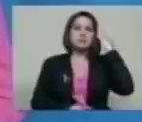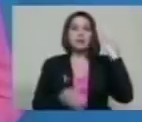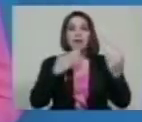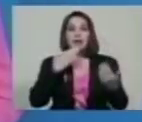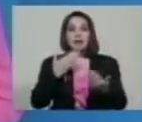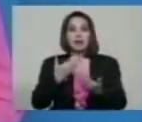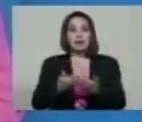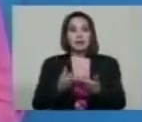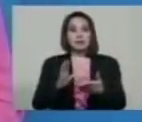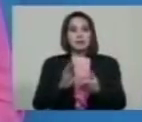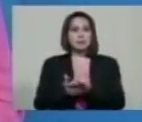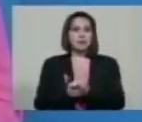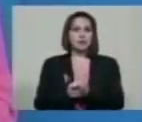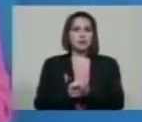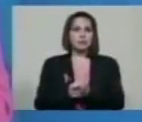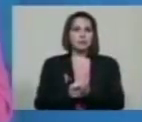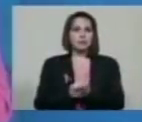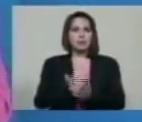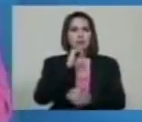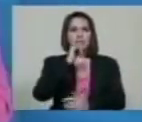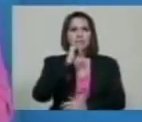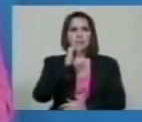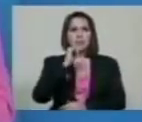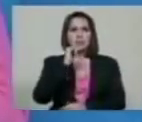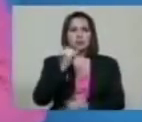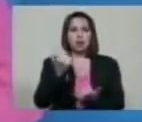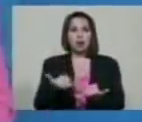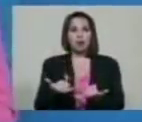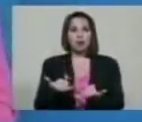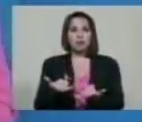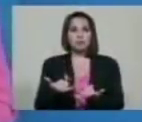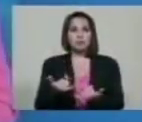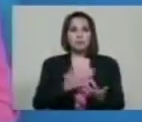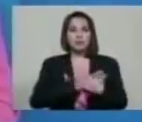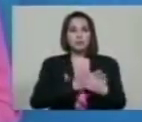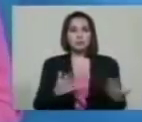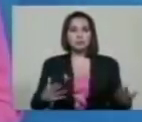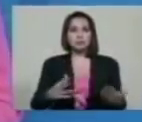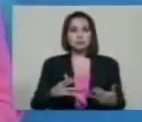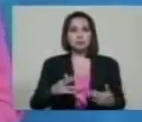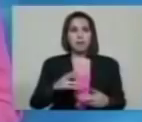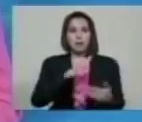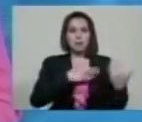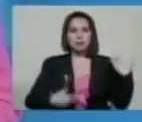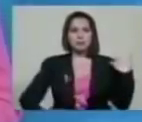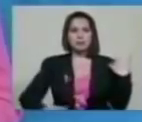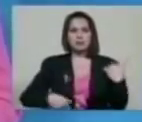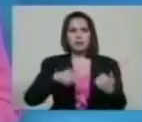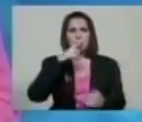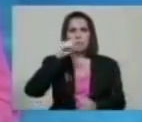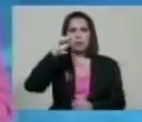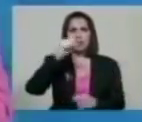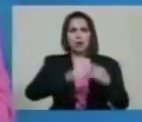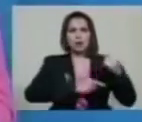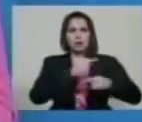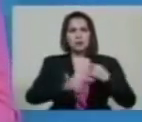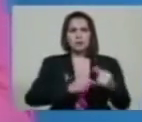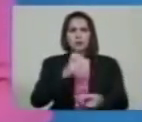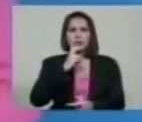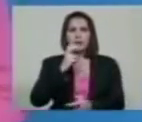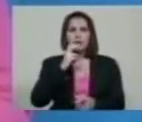Agradecemos a nuestro compañero Carlos Rebete por la información. Allí tenían entonces el recibimiento del presidente de la República, Nicolás Maduro, a la generación